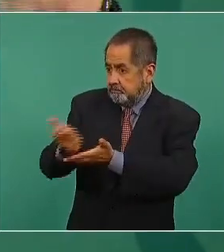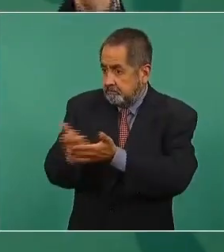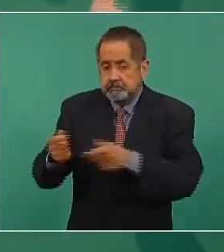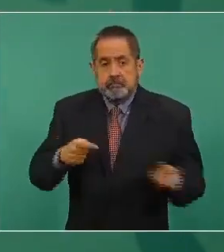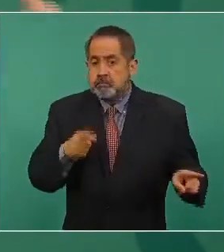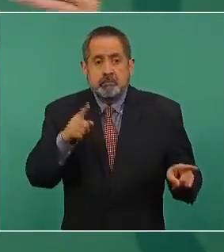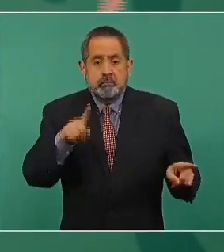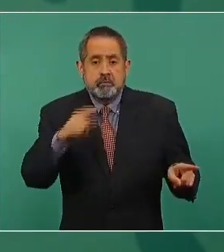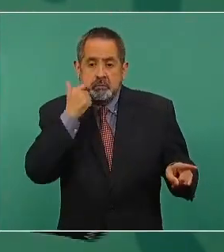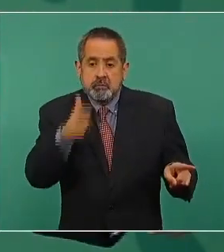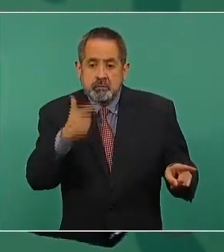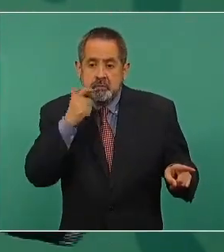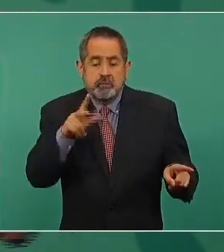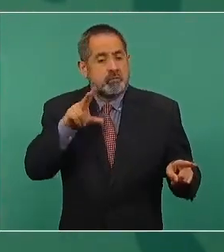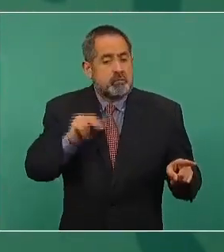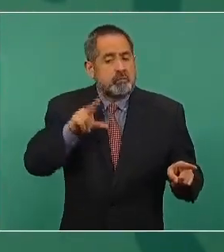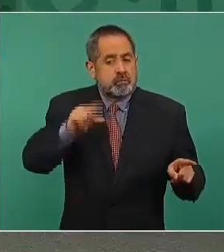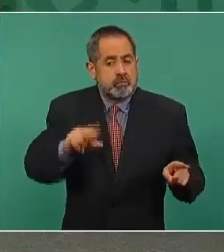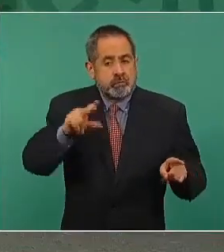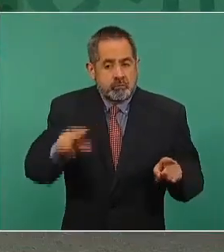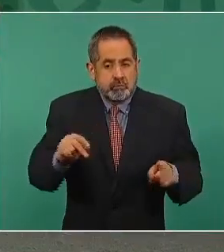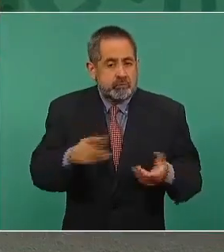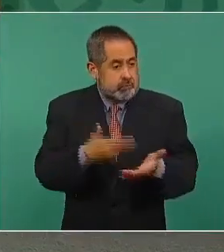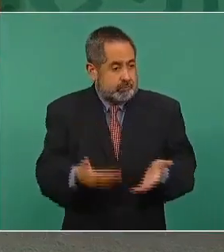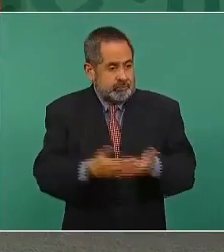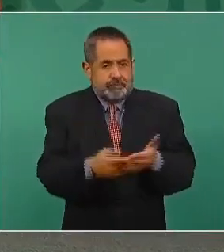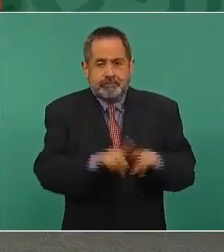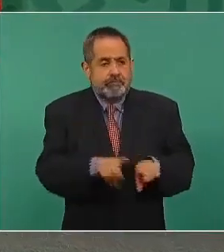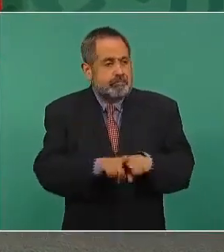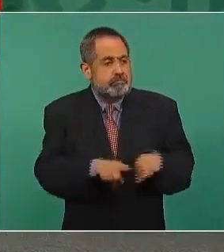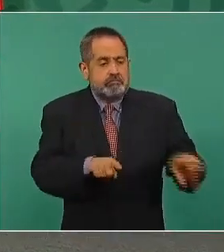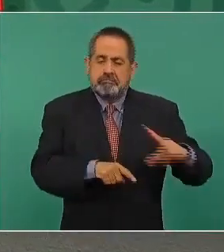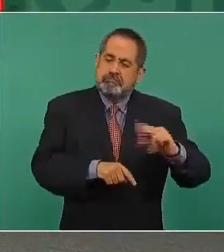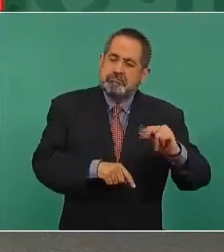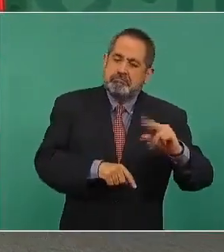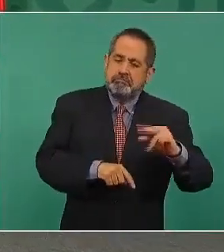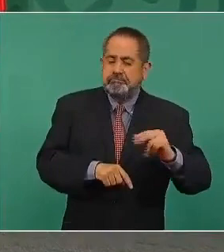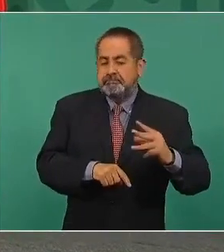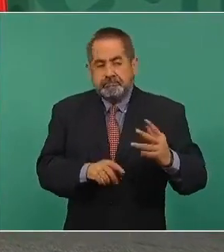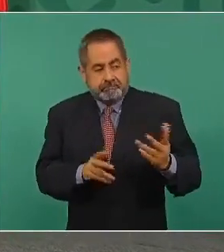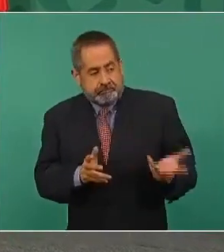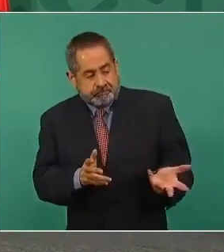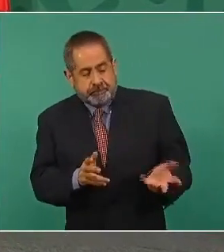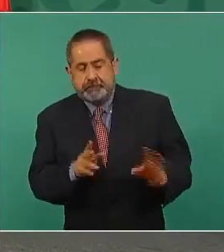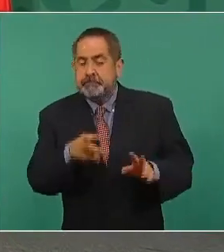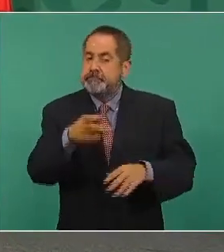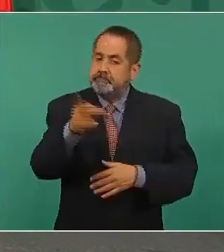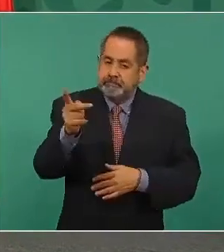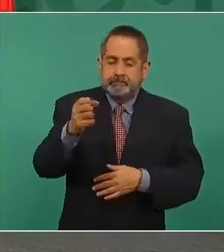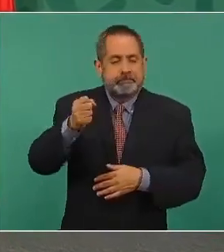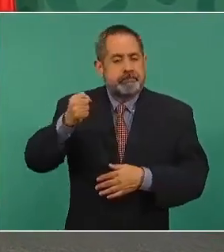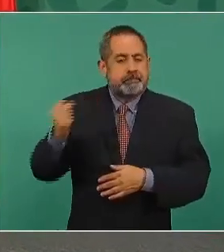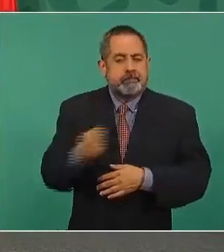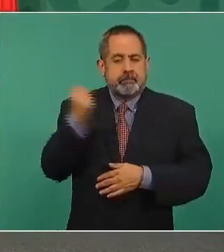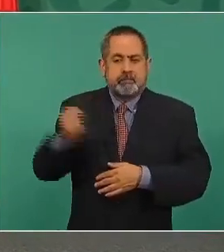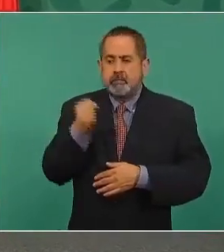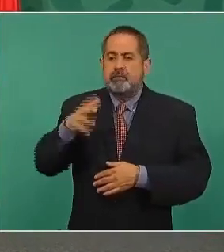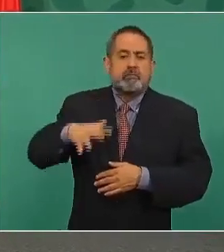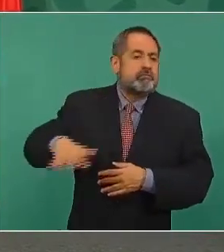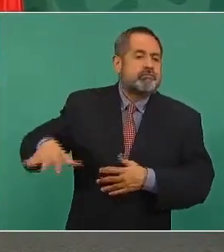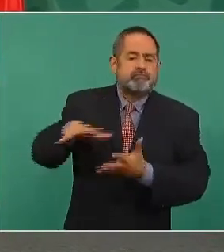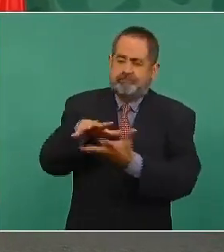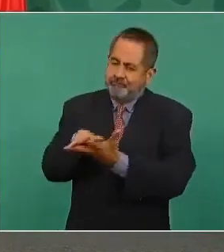ahora pues hicieron lo mismo. Afortunadamente se cuenta con